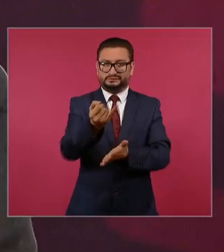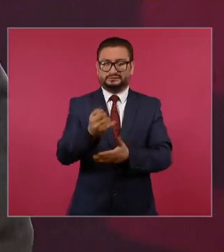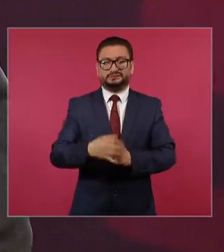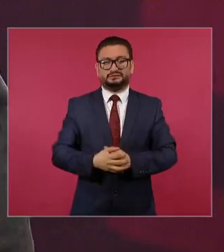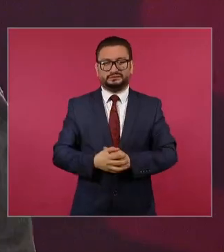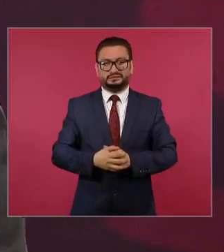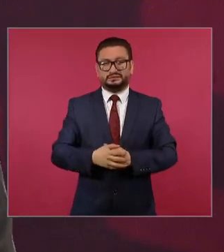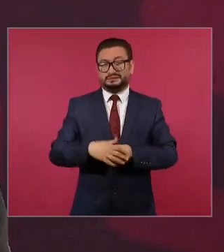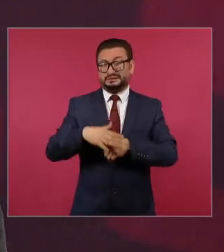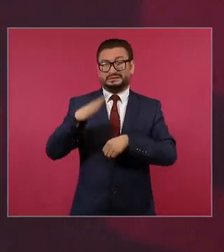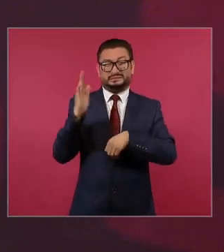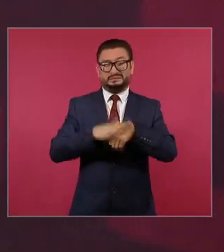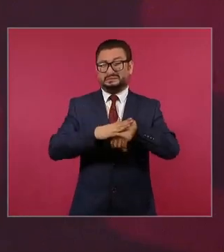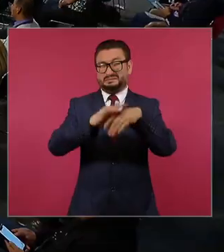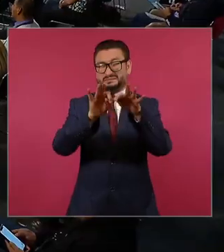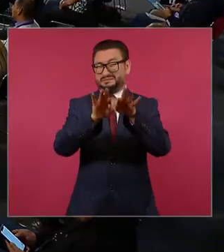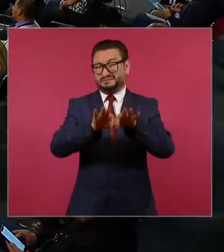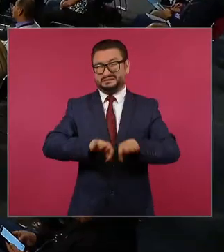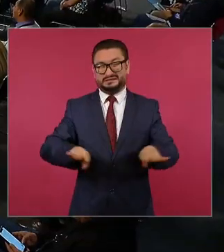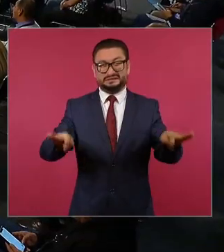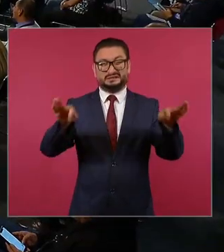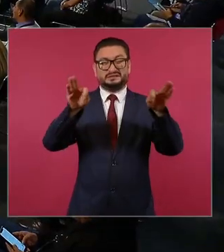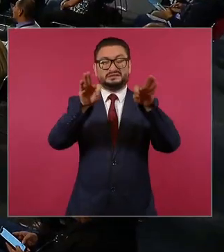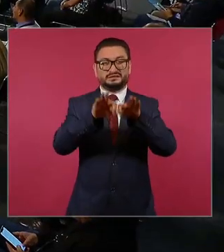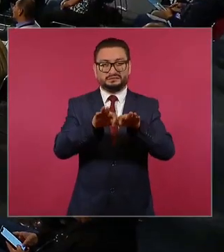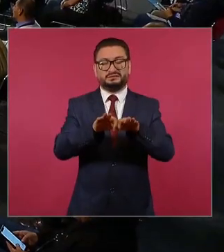y lo importante